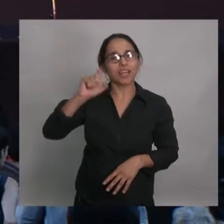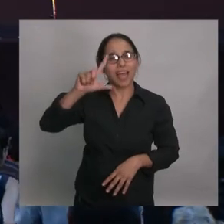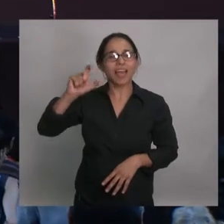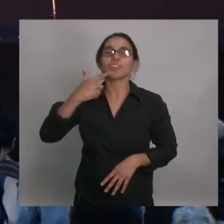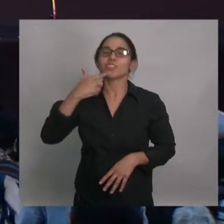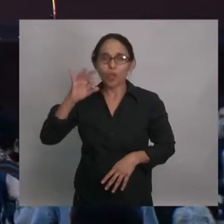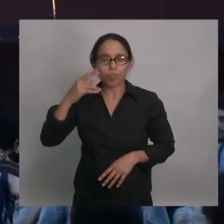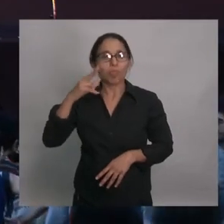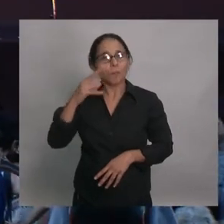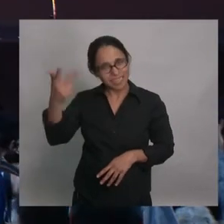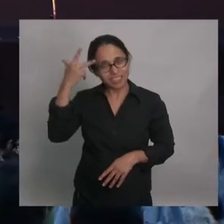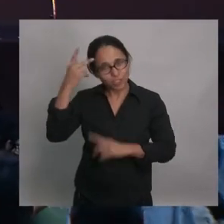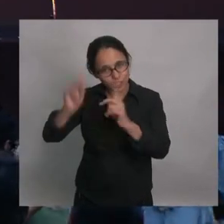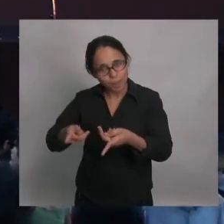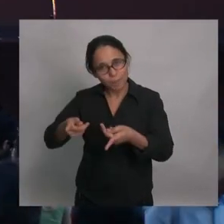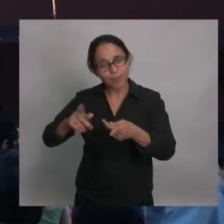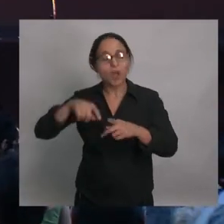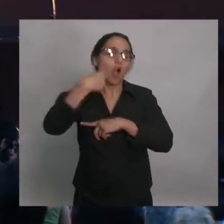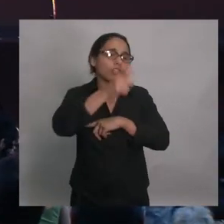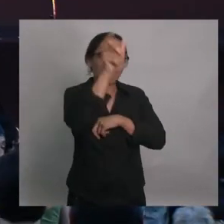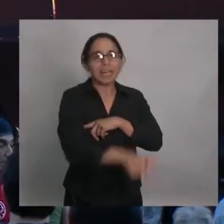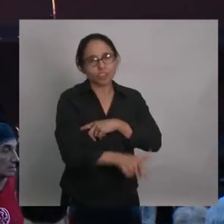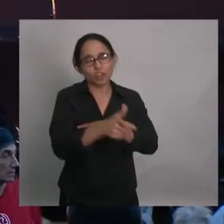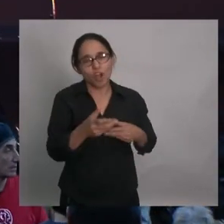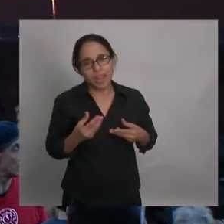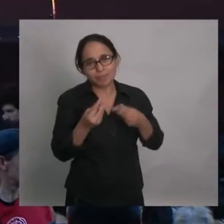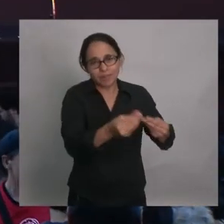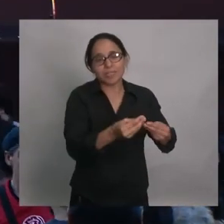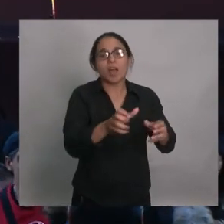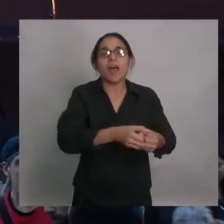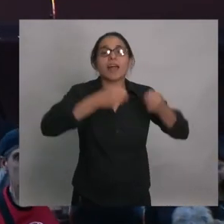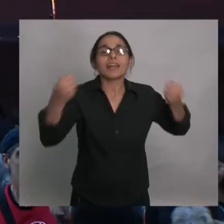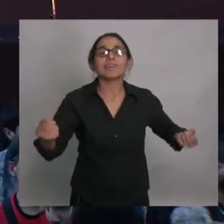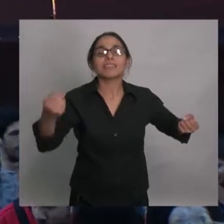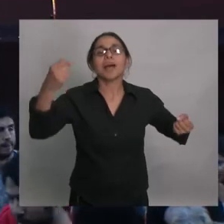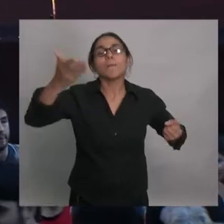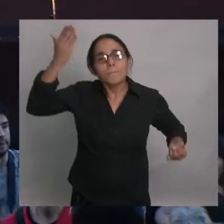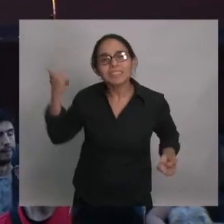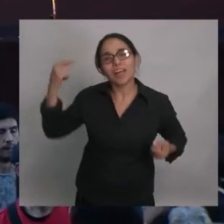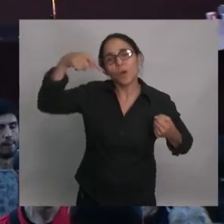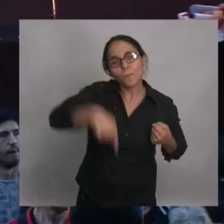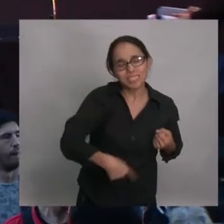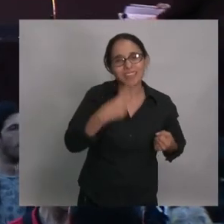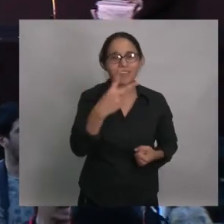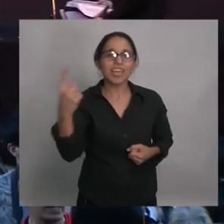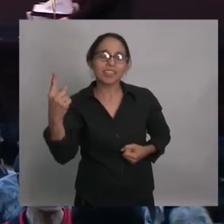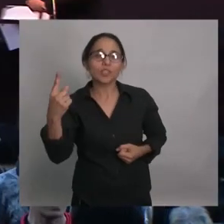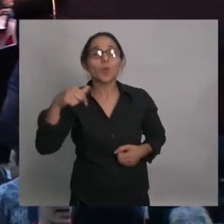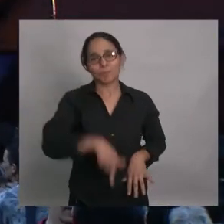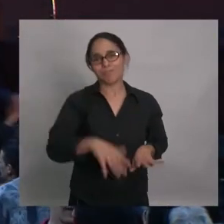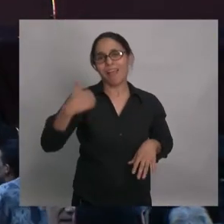va a recibir en su nombre isabel rauber de la revista pasado y presente 21 en